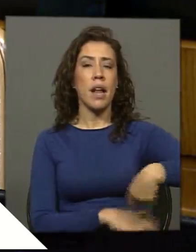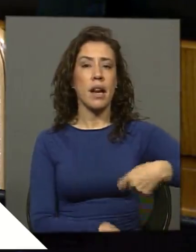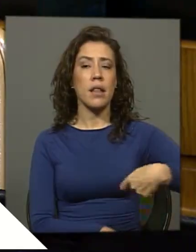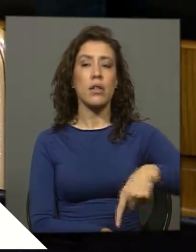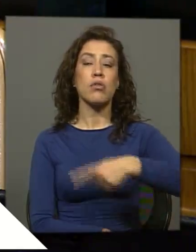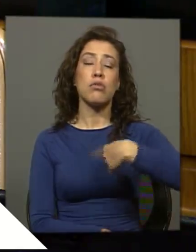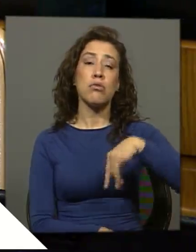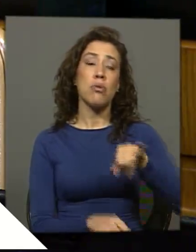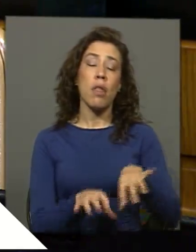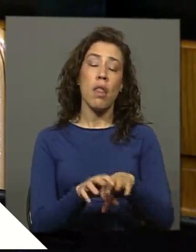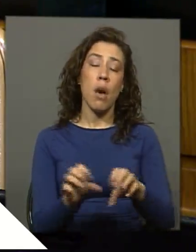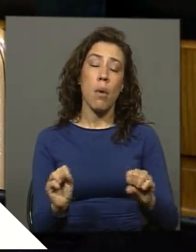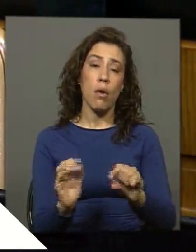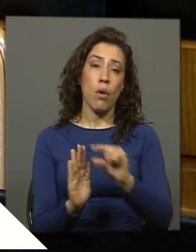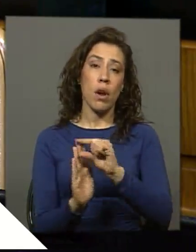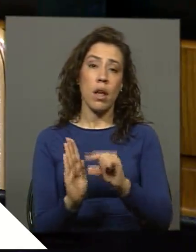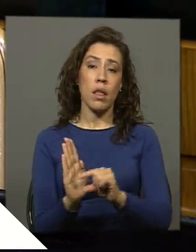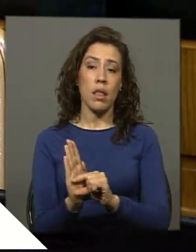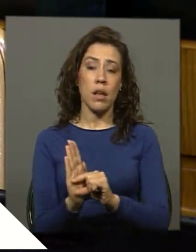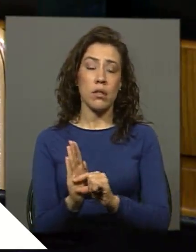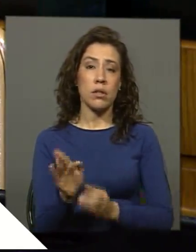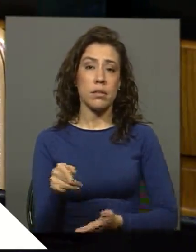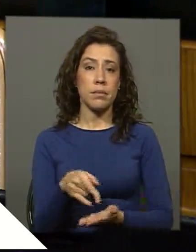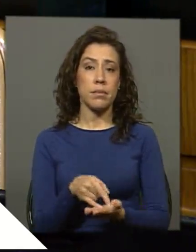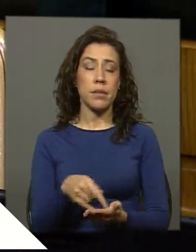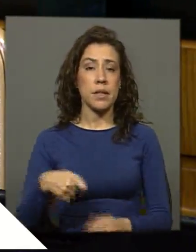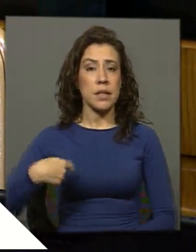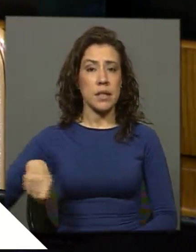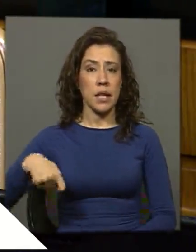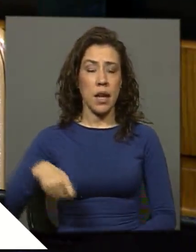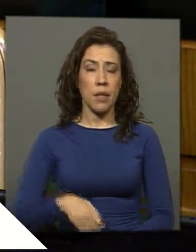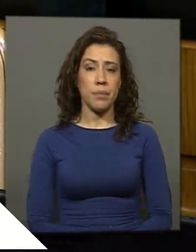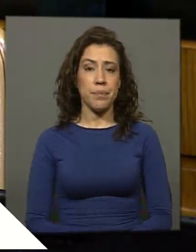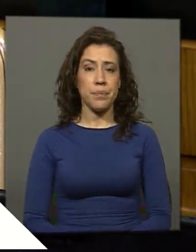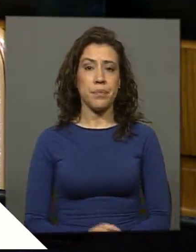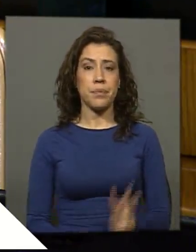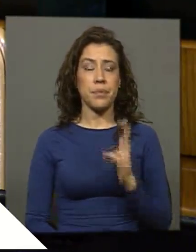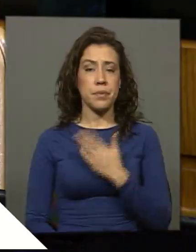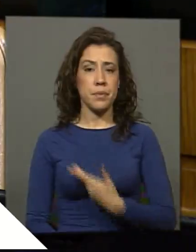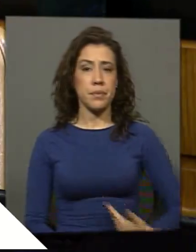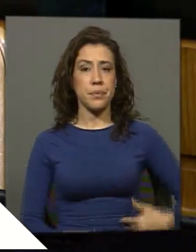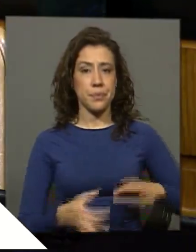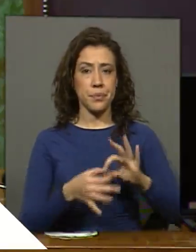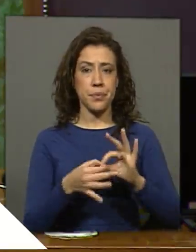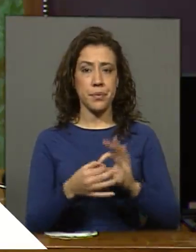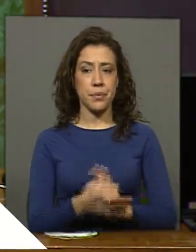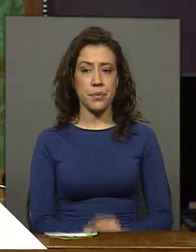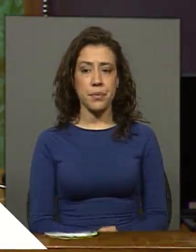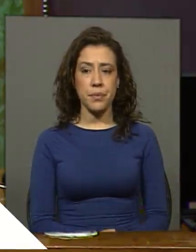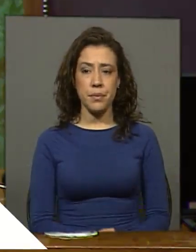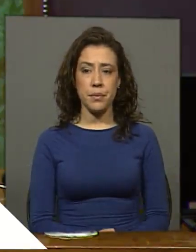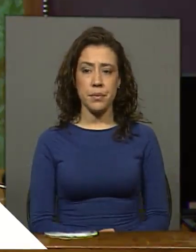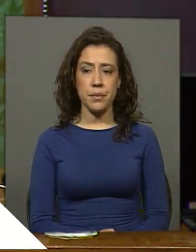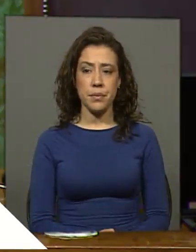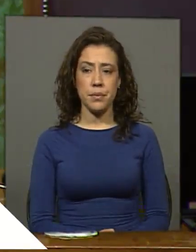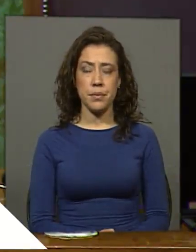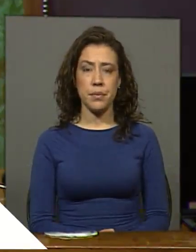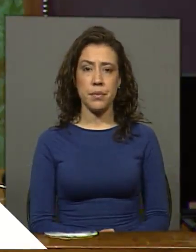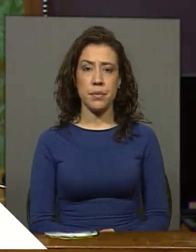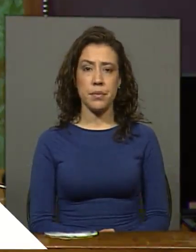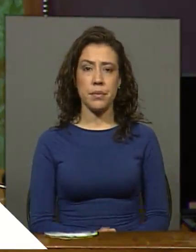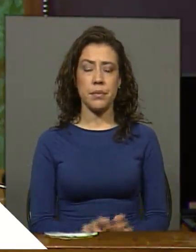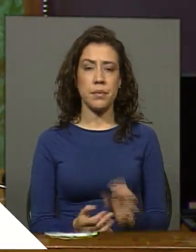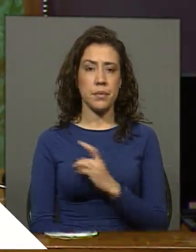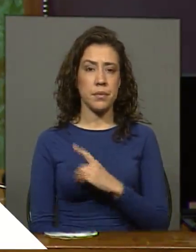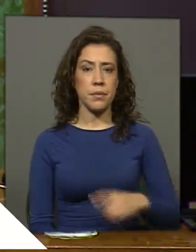esto estamos de acuerdo con la indicación que habría ingresado el senado en esta materia he dicho señor presidente muchas gracias gracias diputada